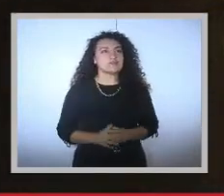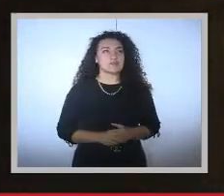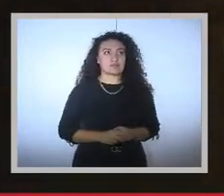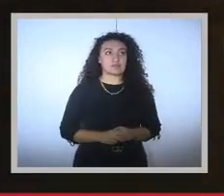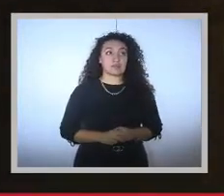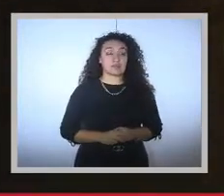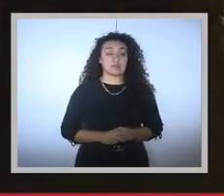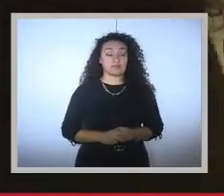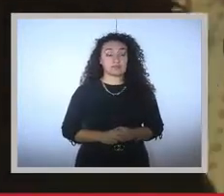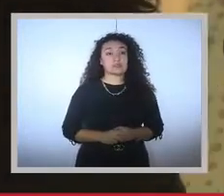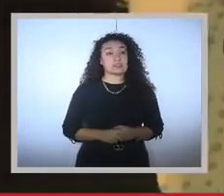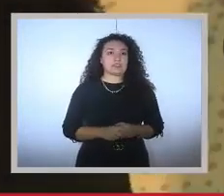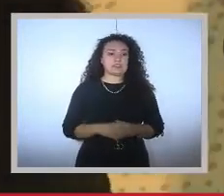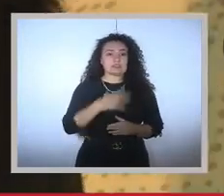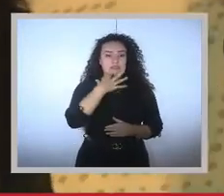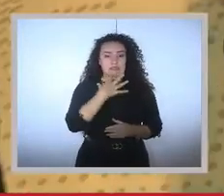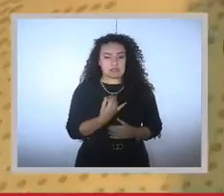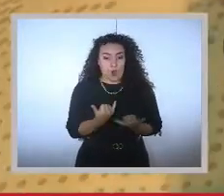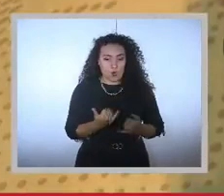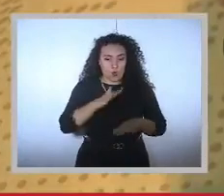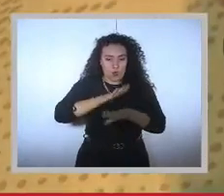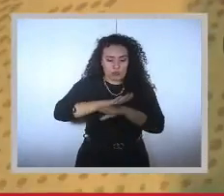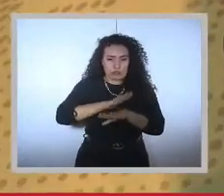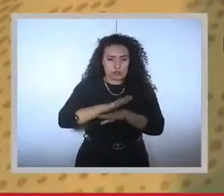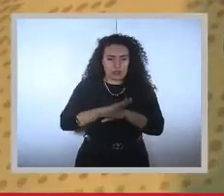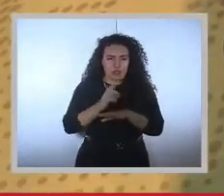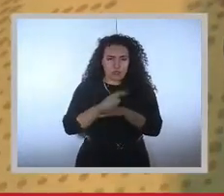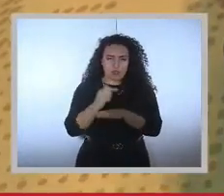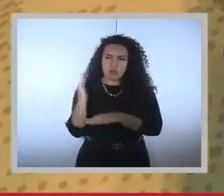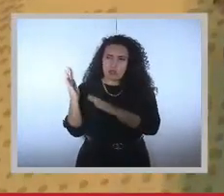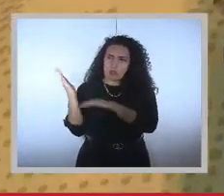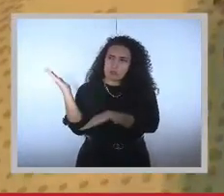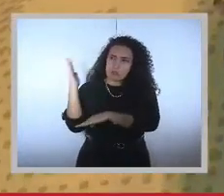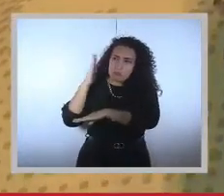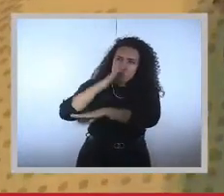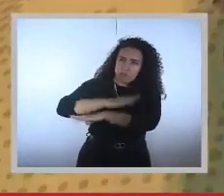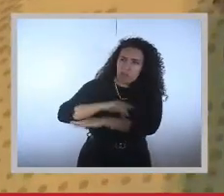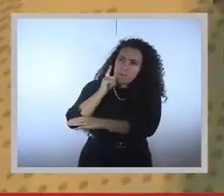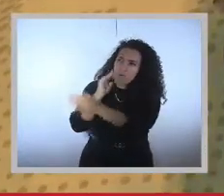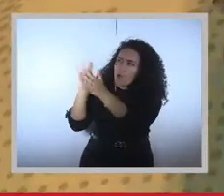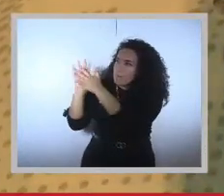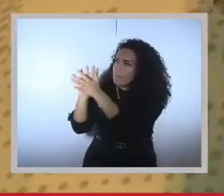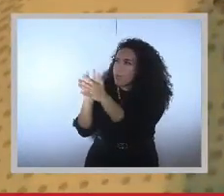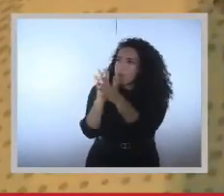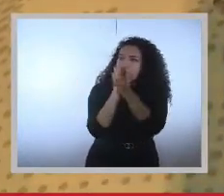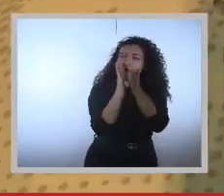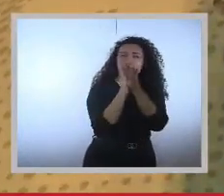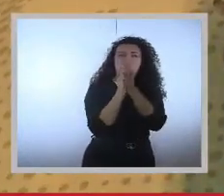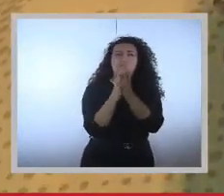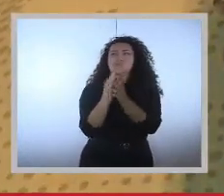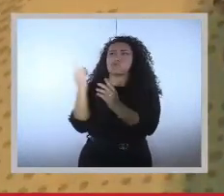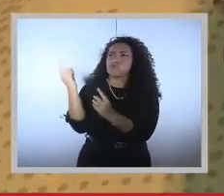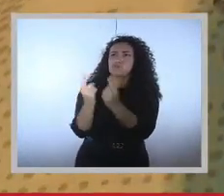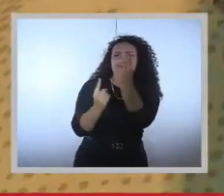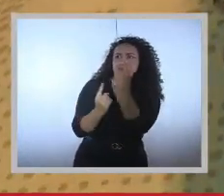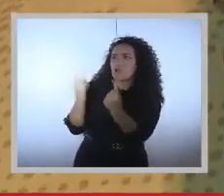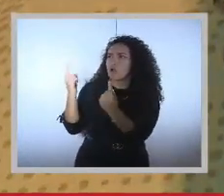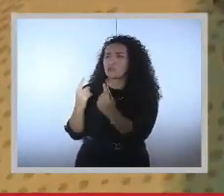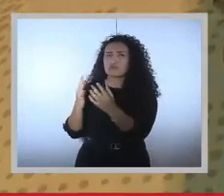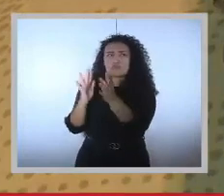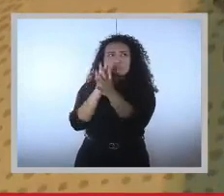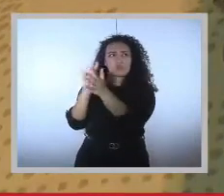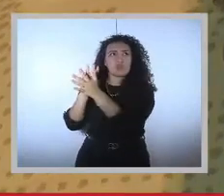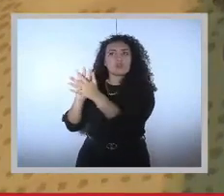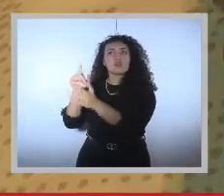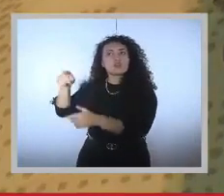realidad, en esta tarde pudimos escuchar a muchas y muchos que no solo están en